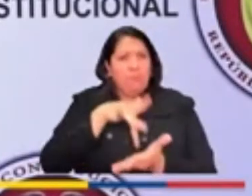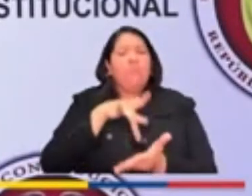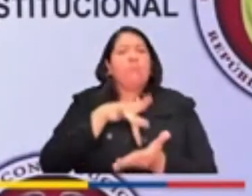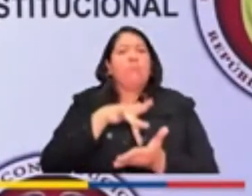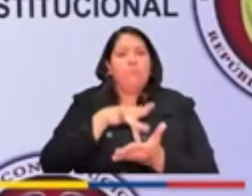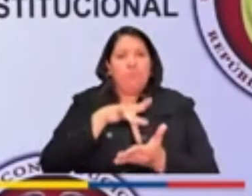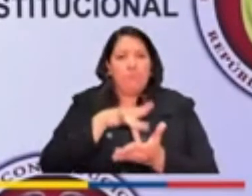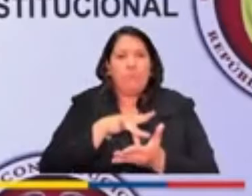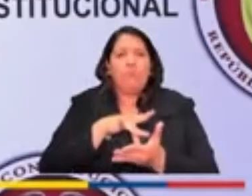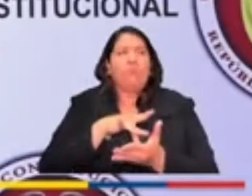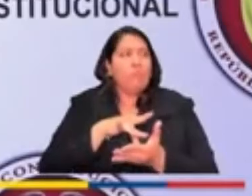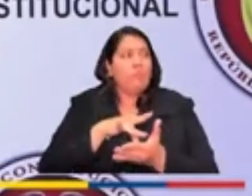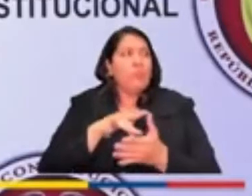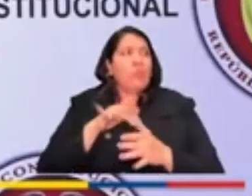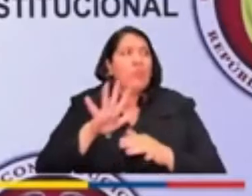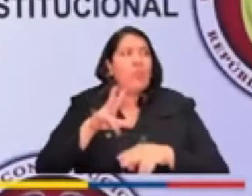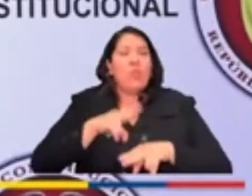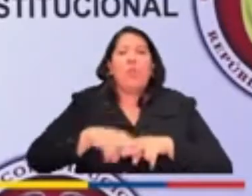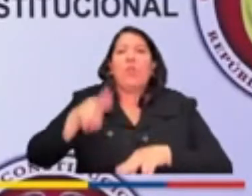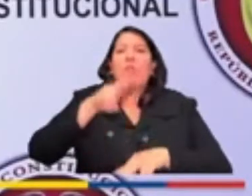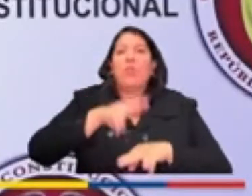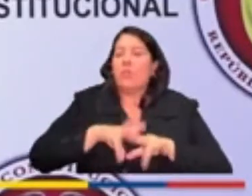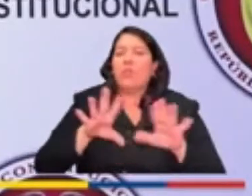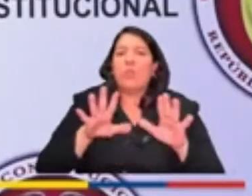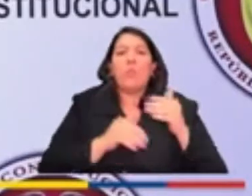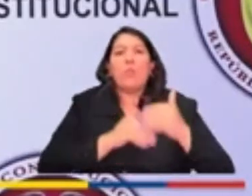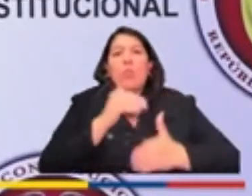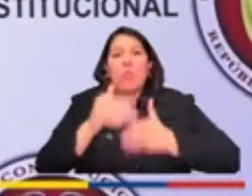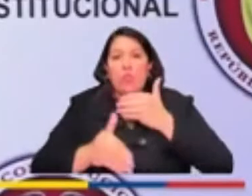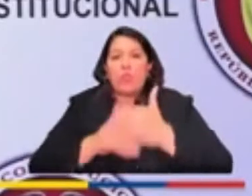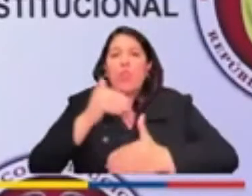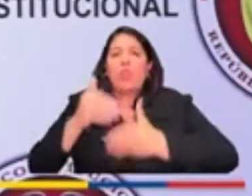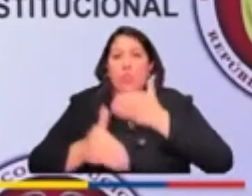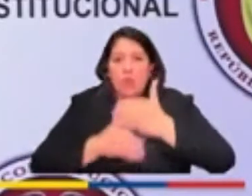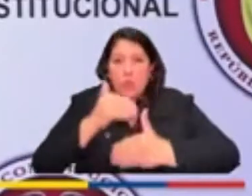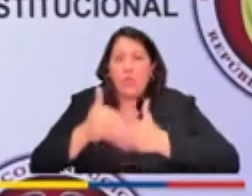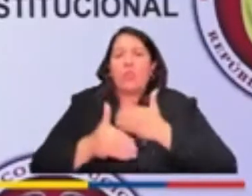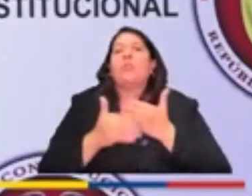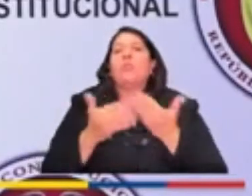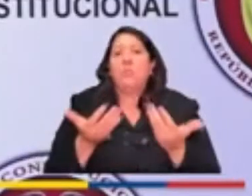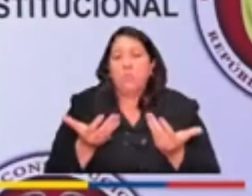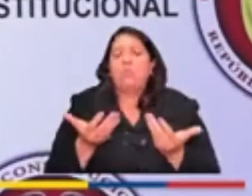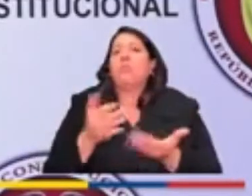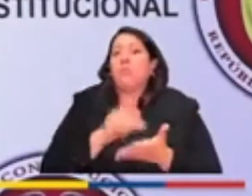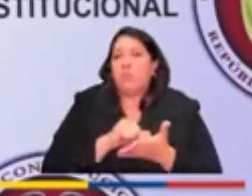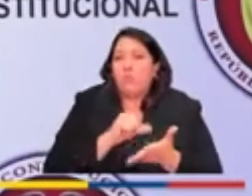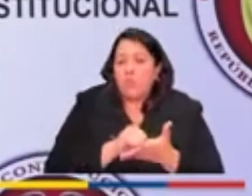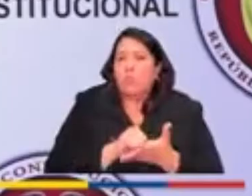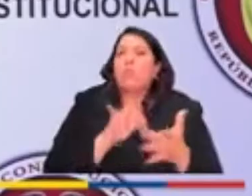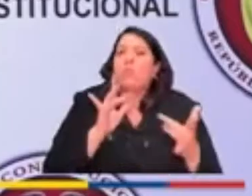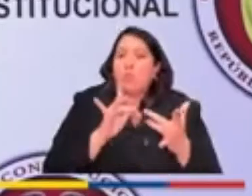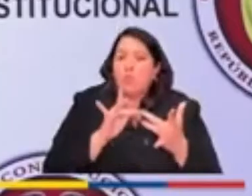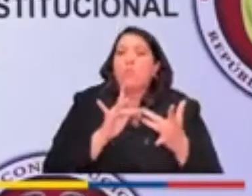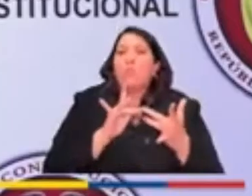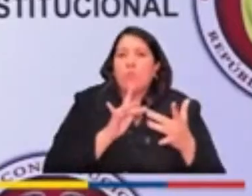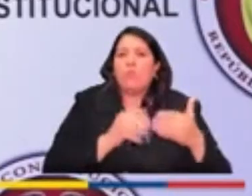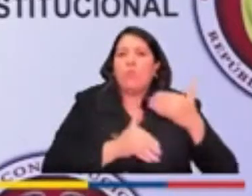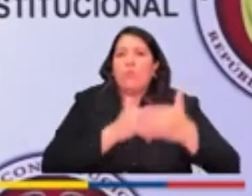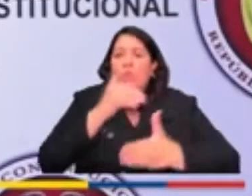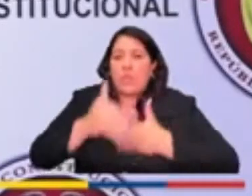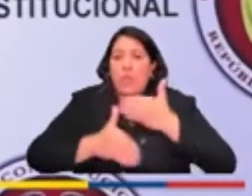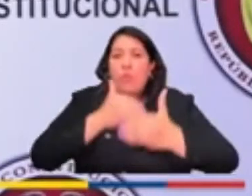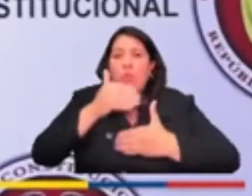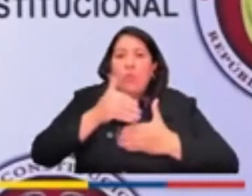su desnaturalización como mero procedimiento para decisiones, es decir, se está tomando como un trámite o